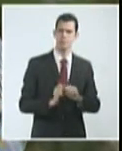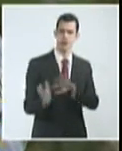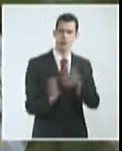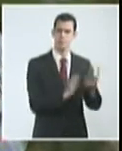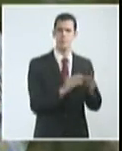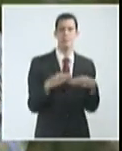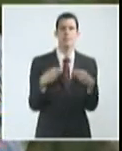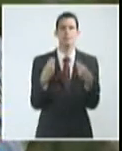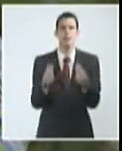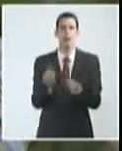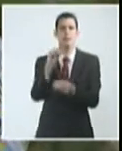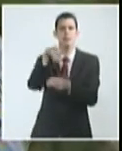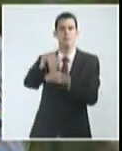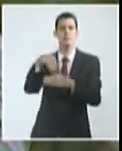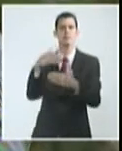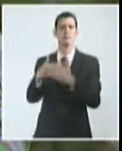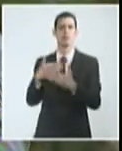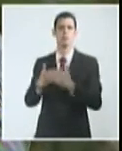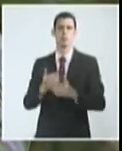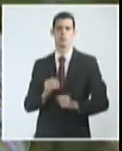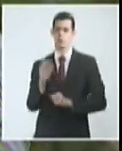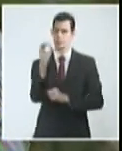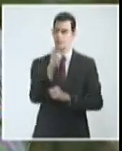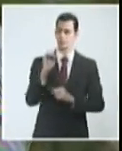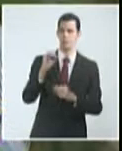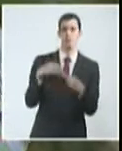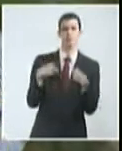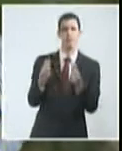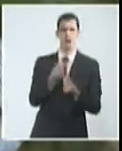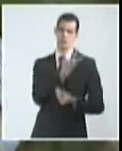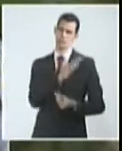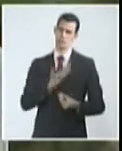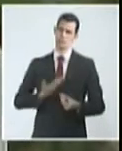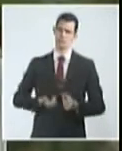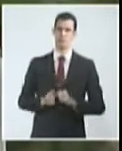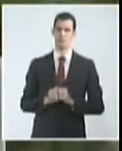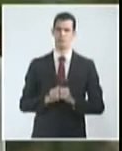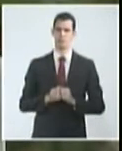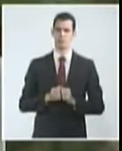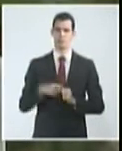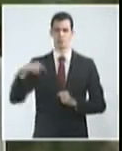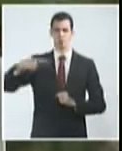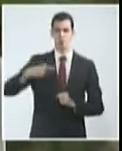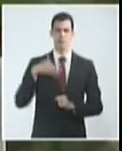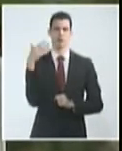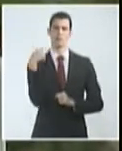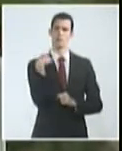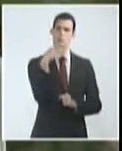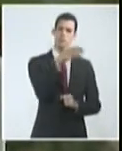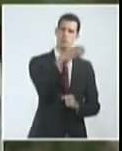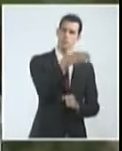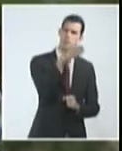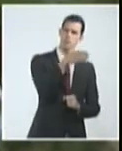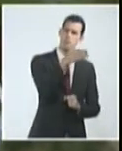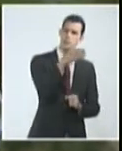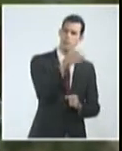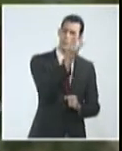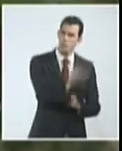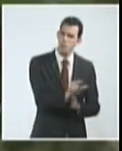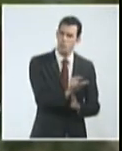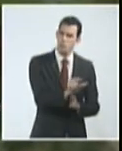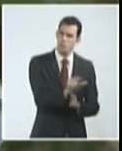colectivos de trabajadores y en esos dirigentes sobre las problemáticas del ciudadano. Y si partimos de la sensibilidad,